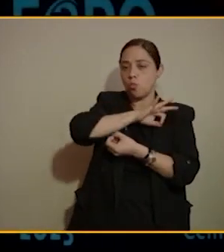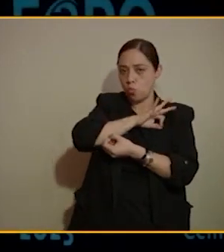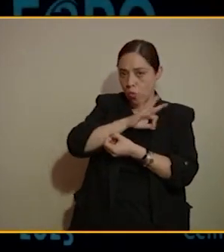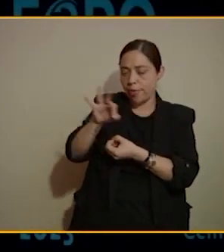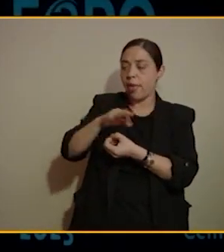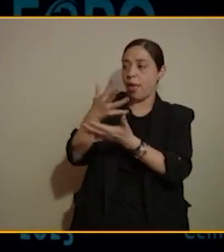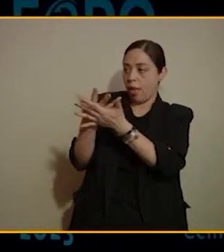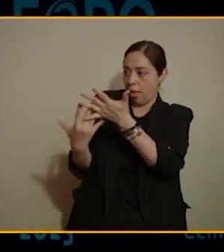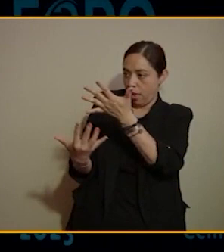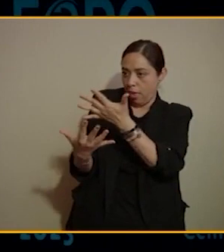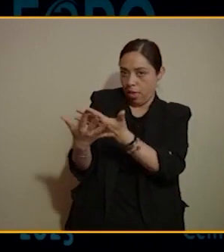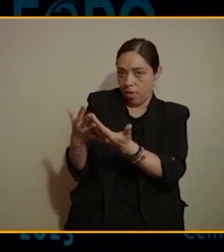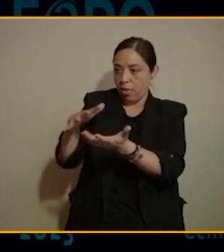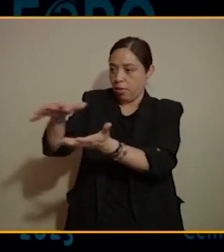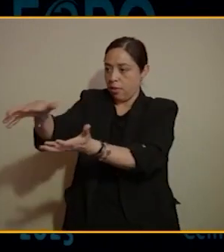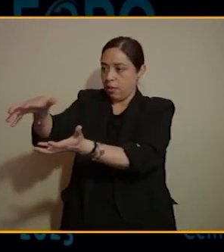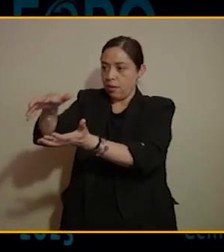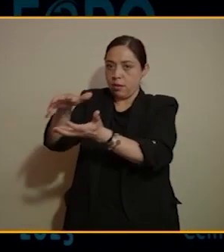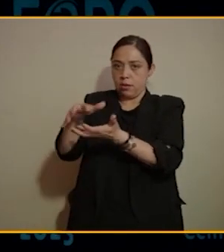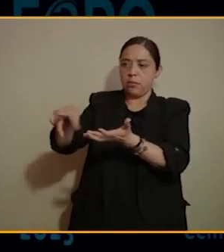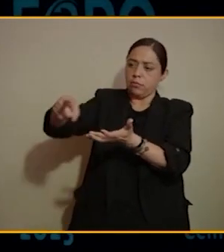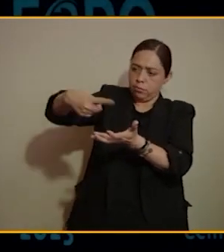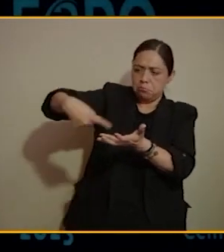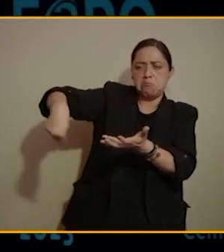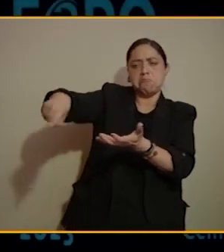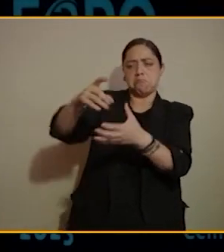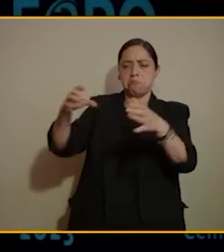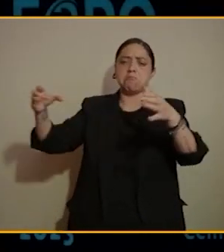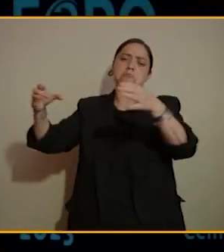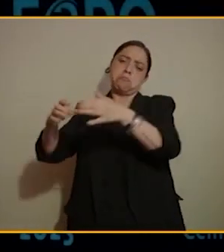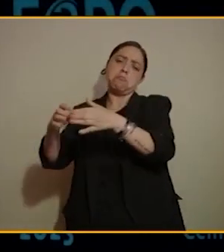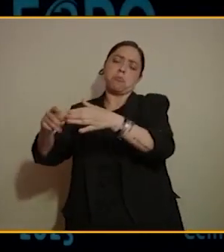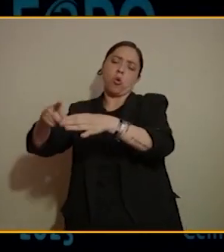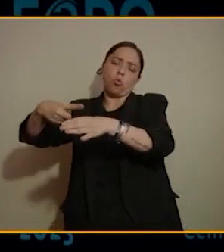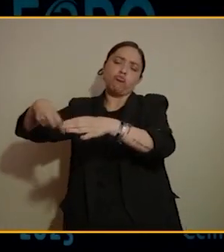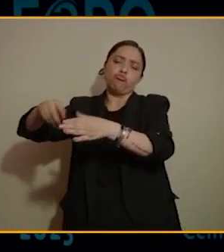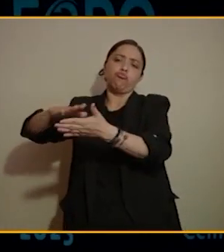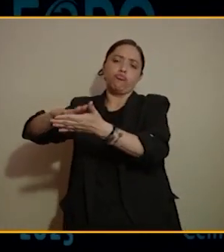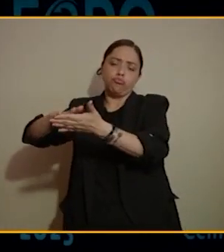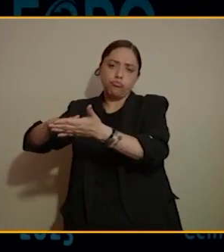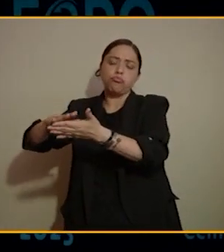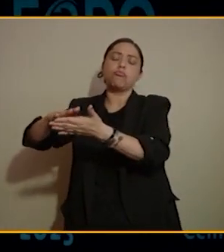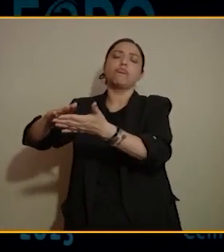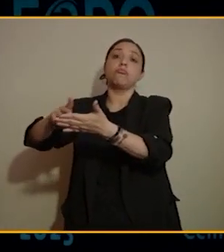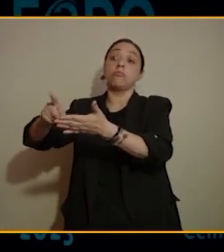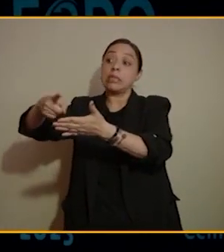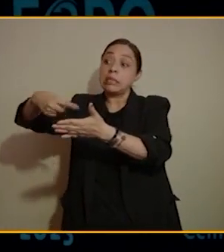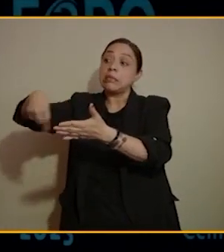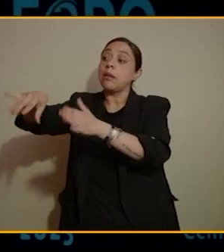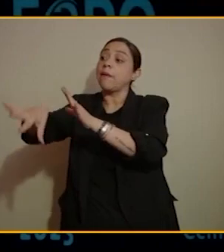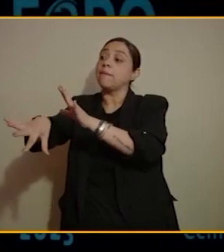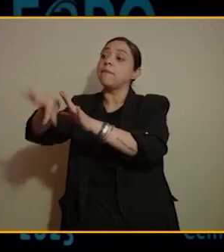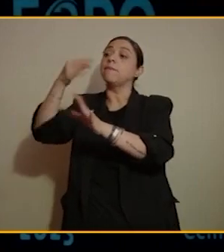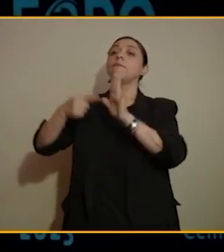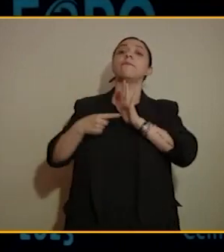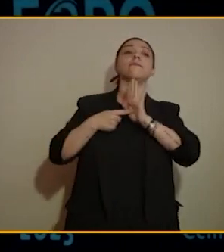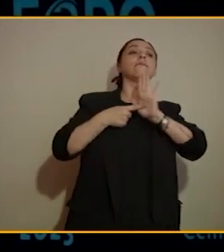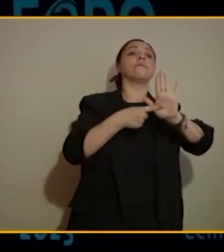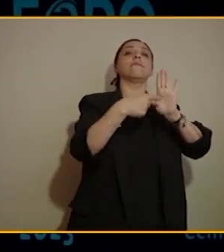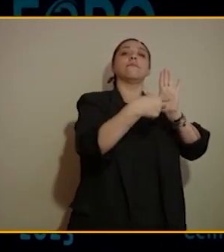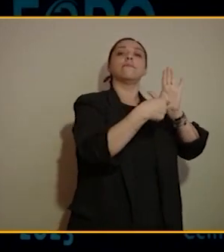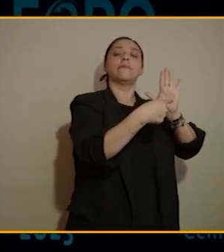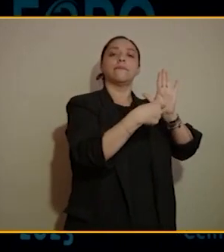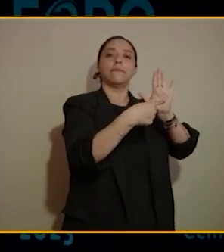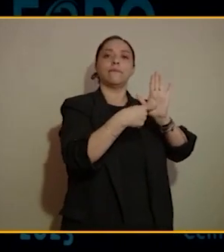mano, hechas por población vulnerable, y colocarlas como parte del centro de su producto más valioso.